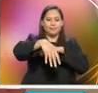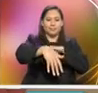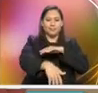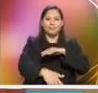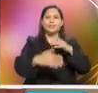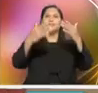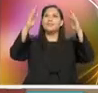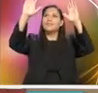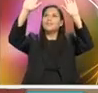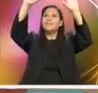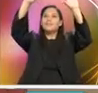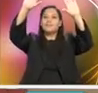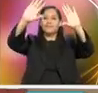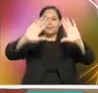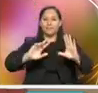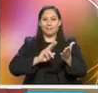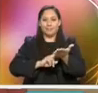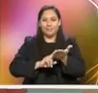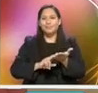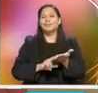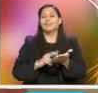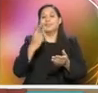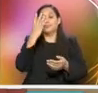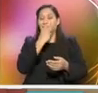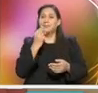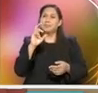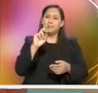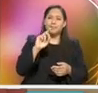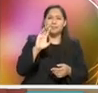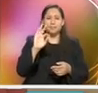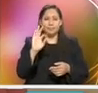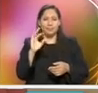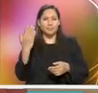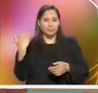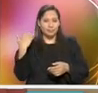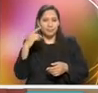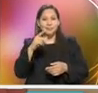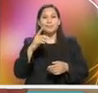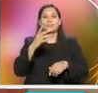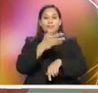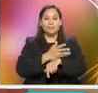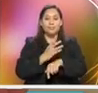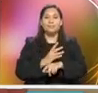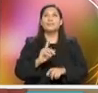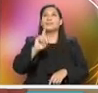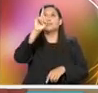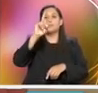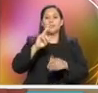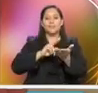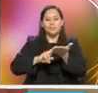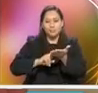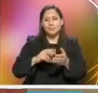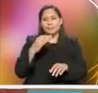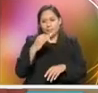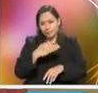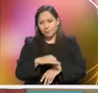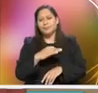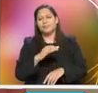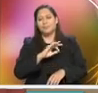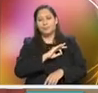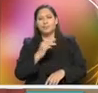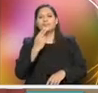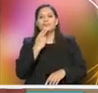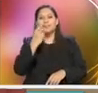hoy en día y desde hace unos 30 años o 40, en las ciudades las azoteas verdes son una alternativa